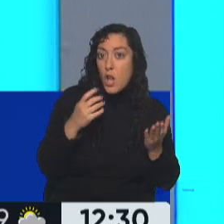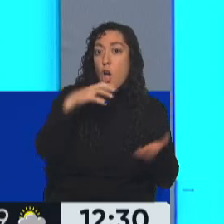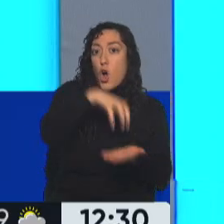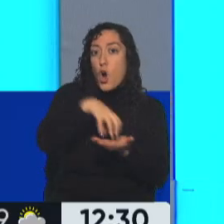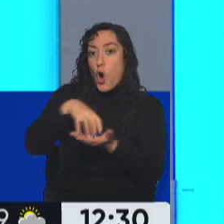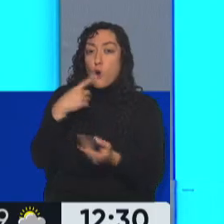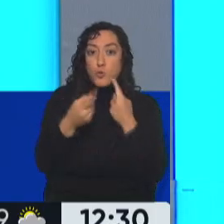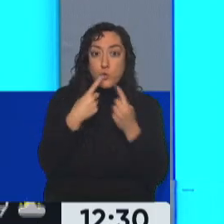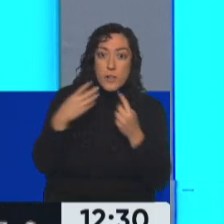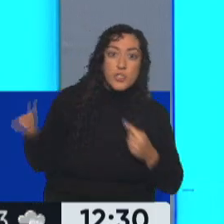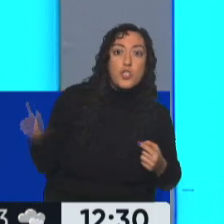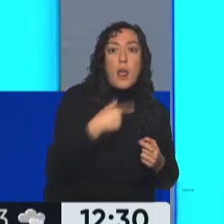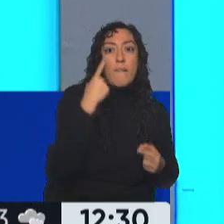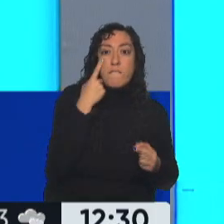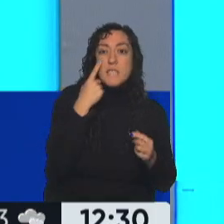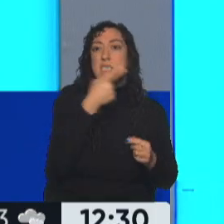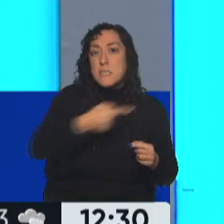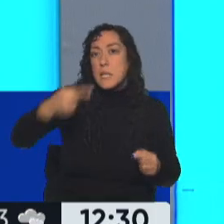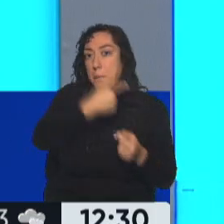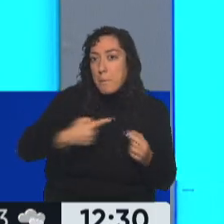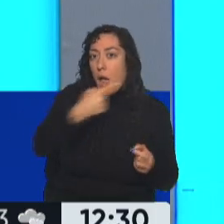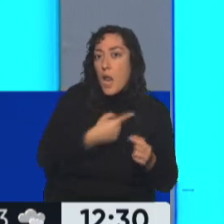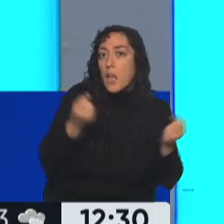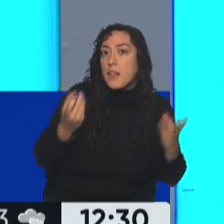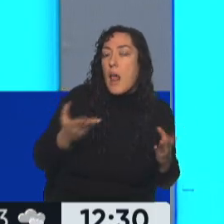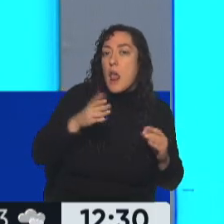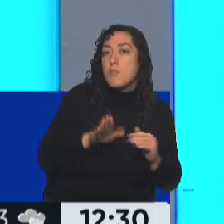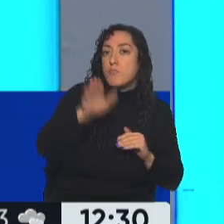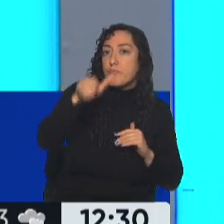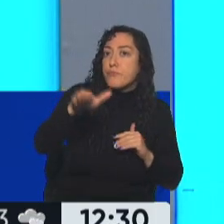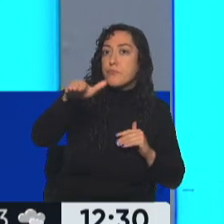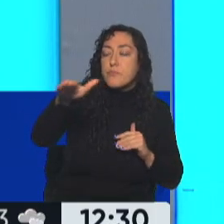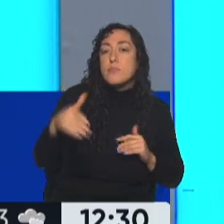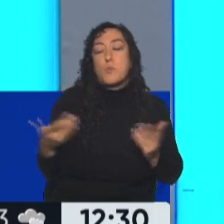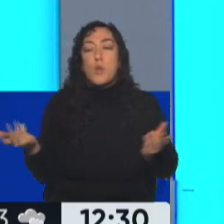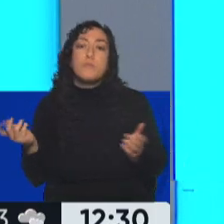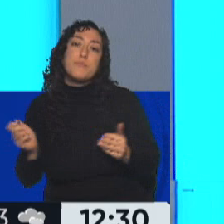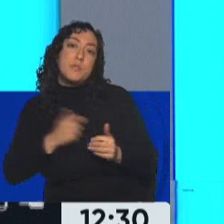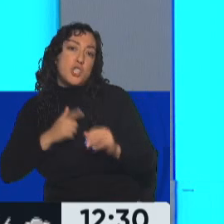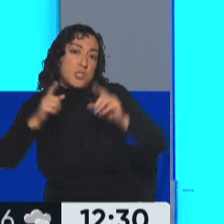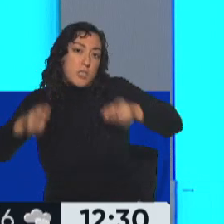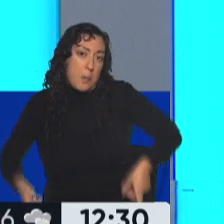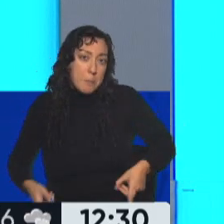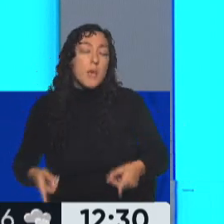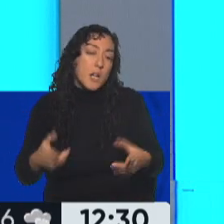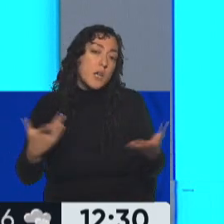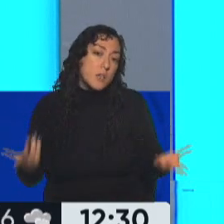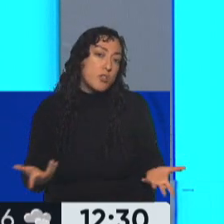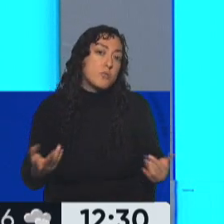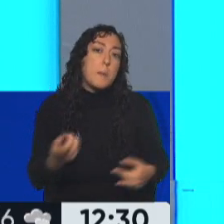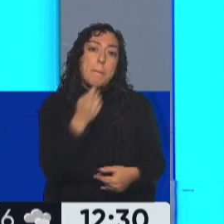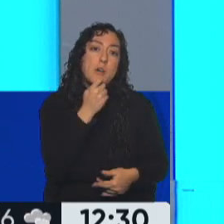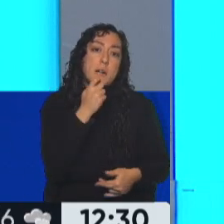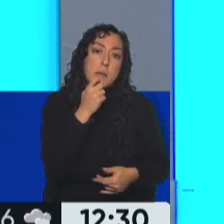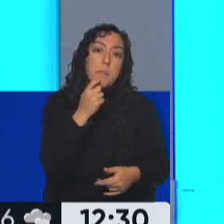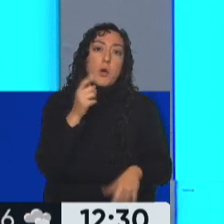para medirle el pulso de manera semanal a la inflación. Econométrica también sacó el índice y, por ejemplo, en el